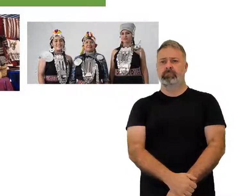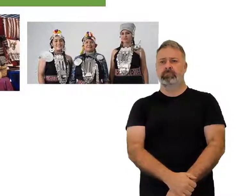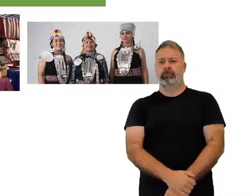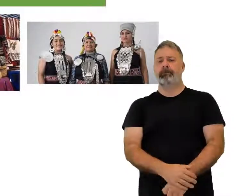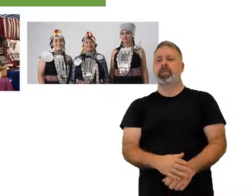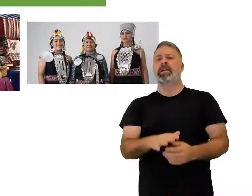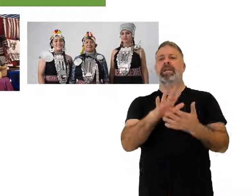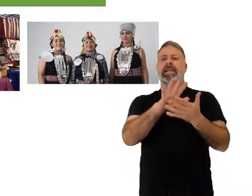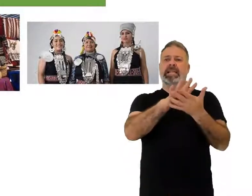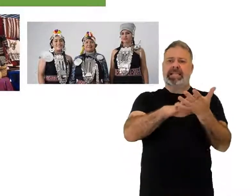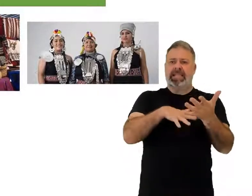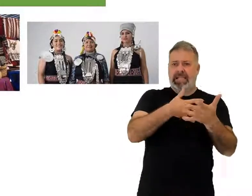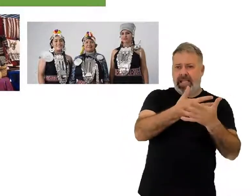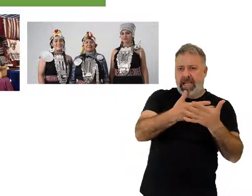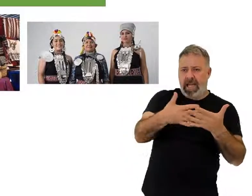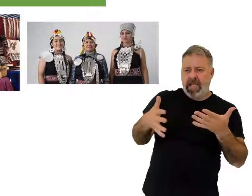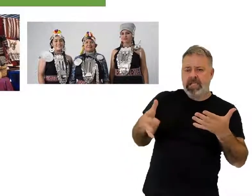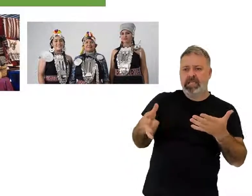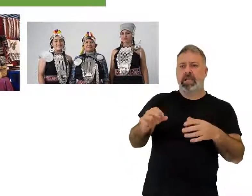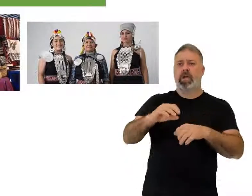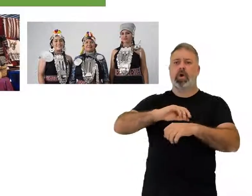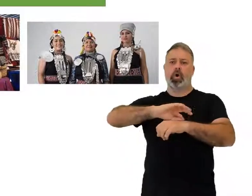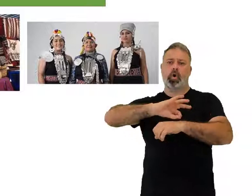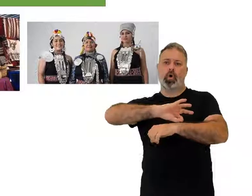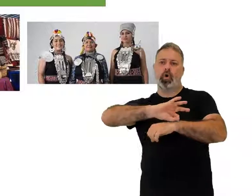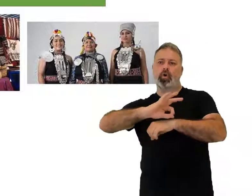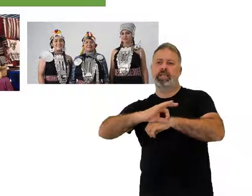Telas, joyas,